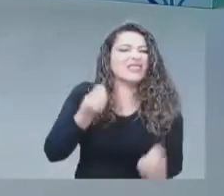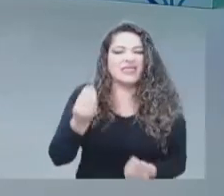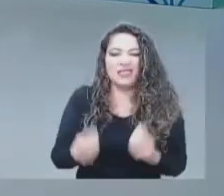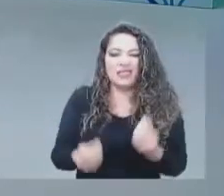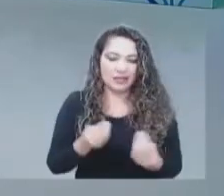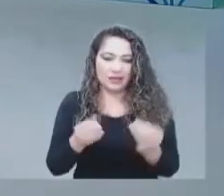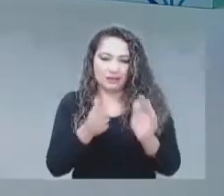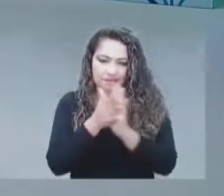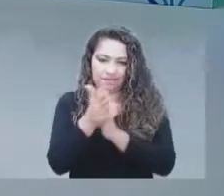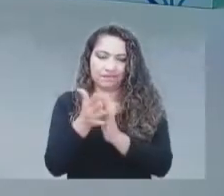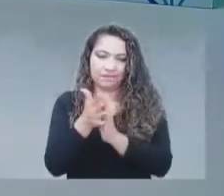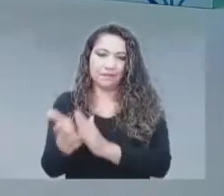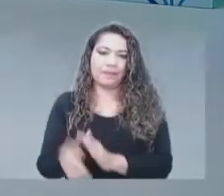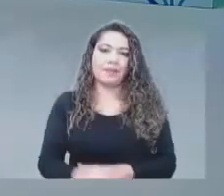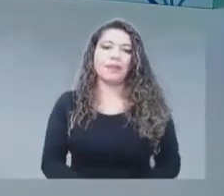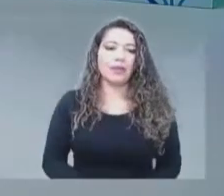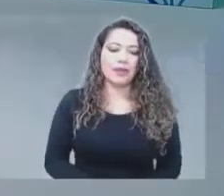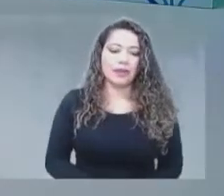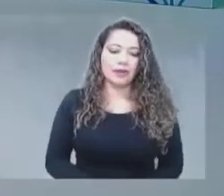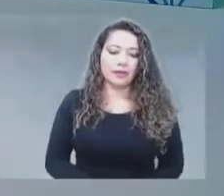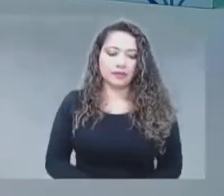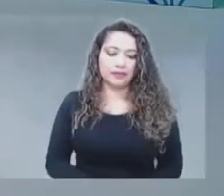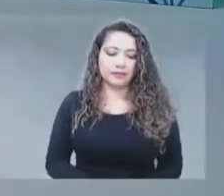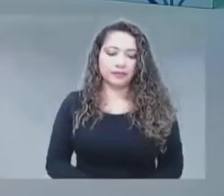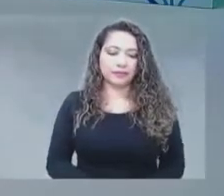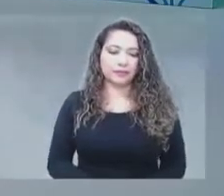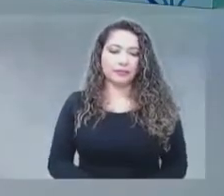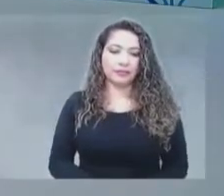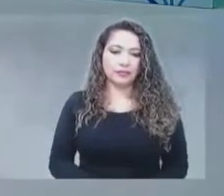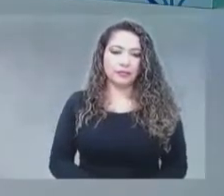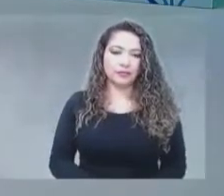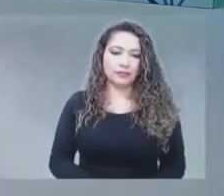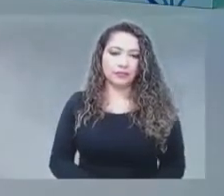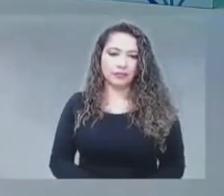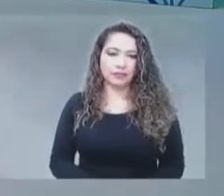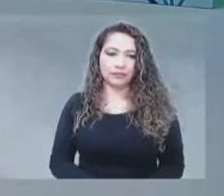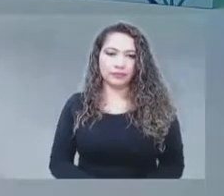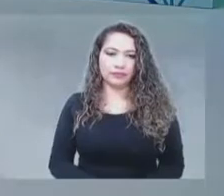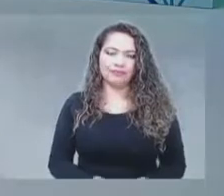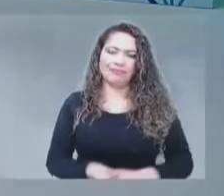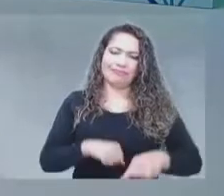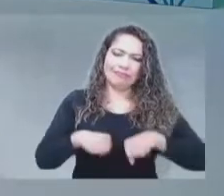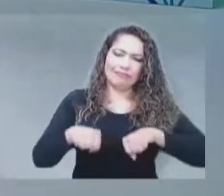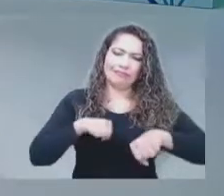lugar, trabajamos arduamente durante el año pasado.